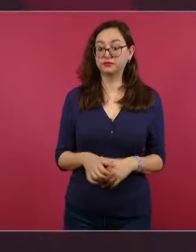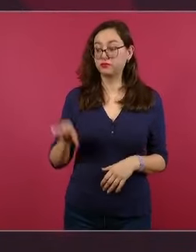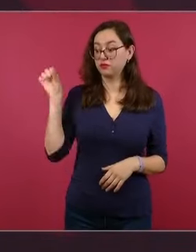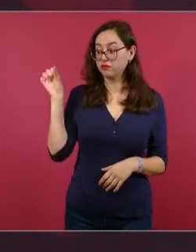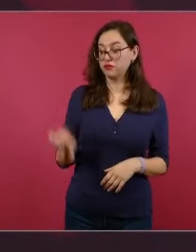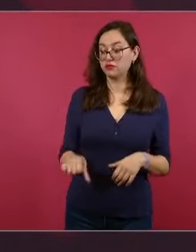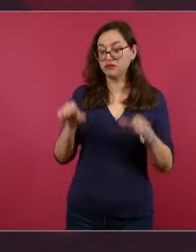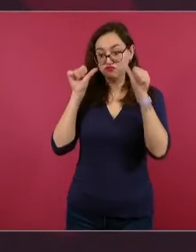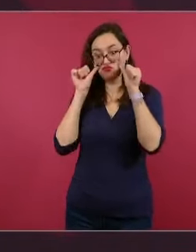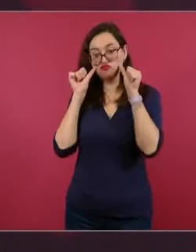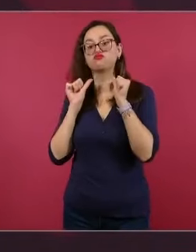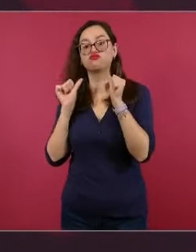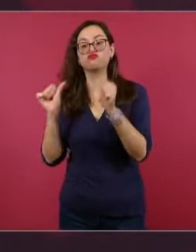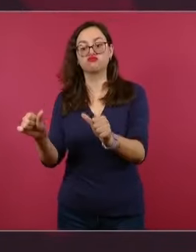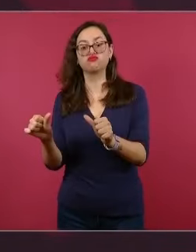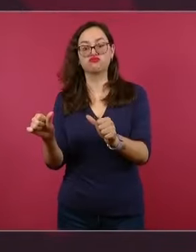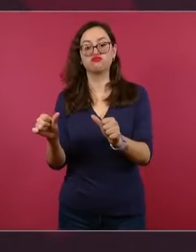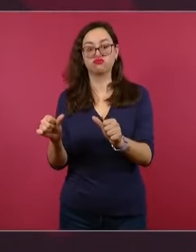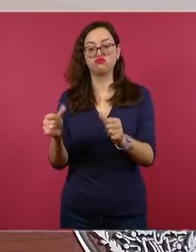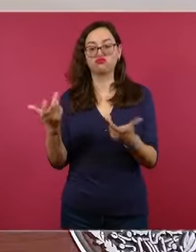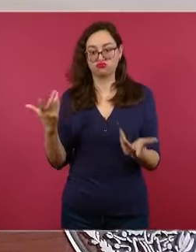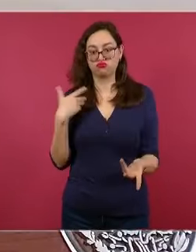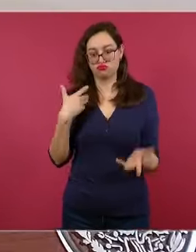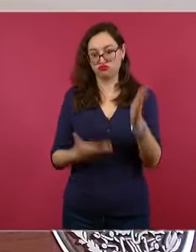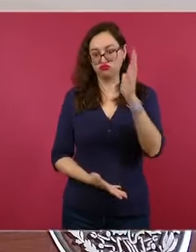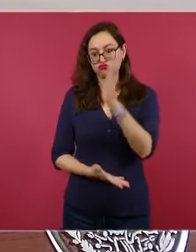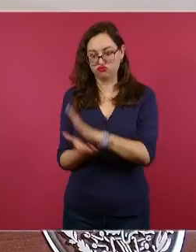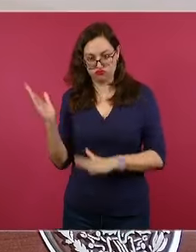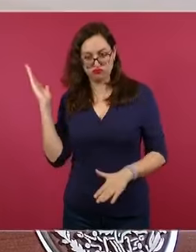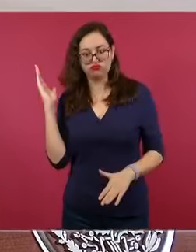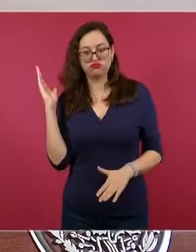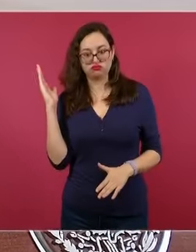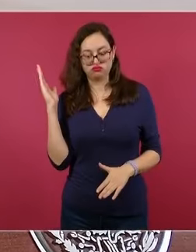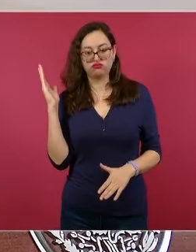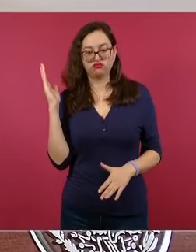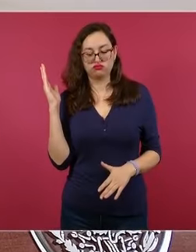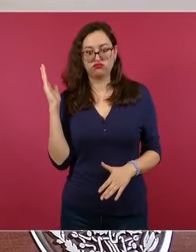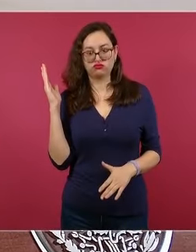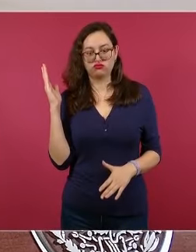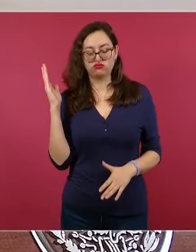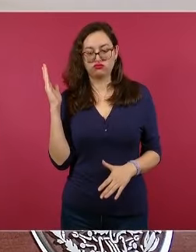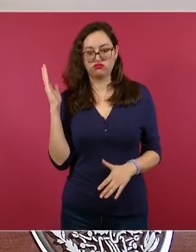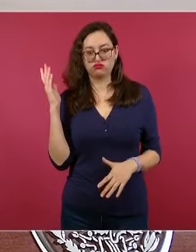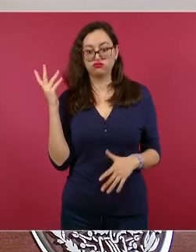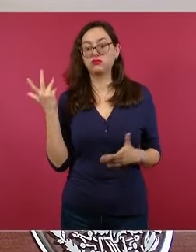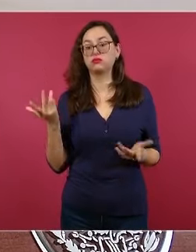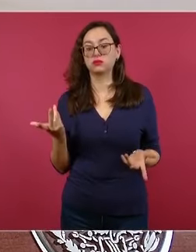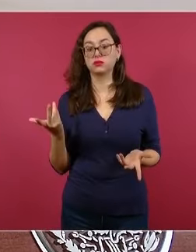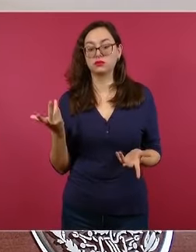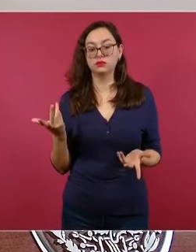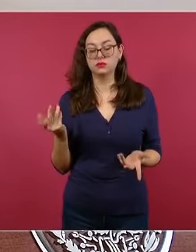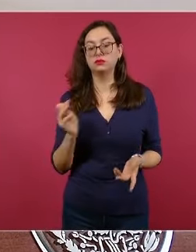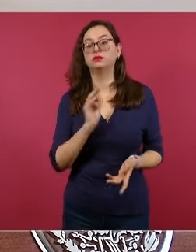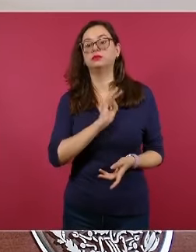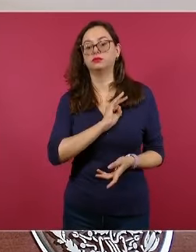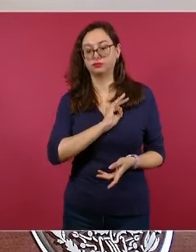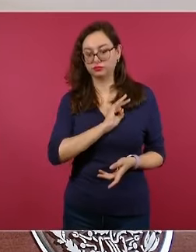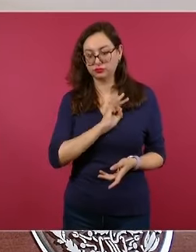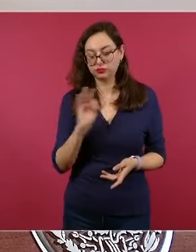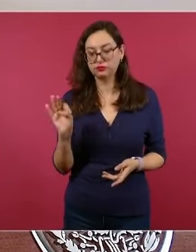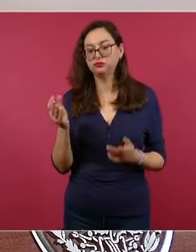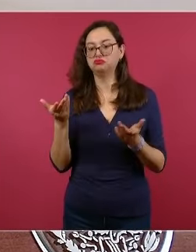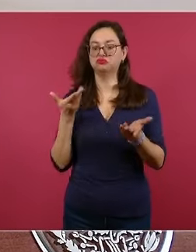mismo Sí vamos a estar en en Hidalgo y podemos